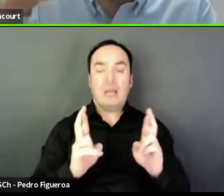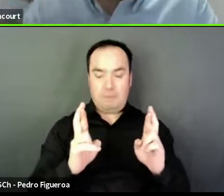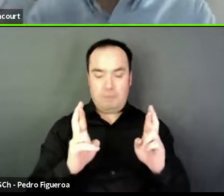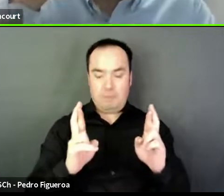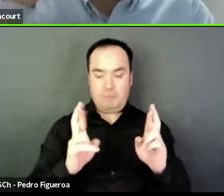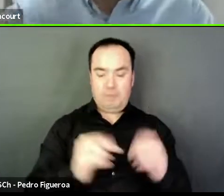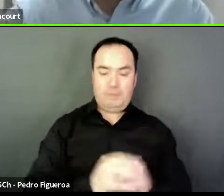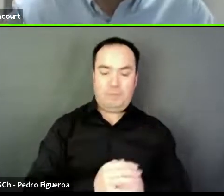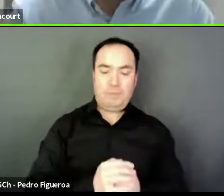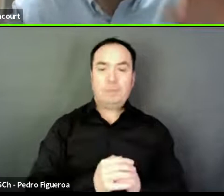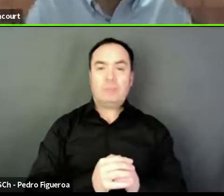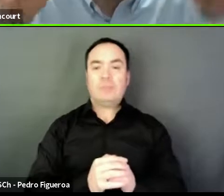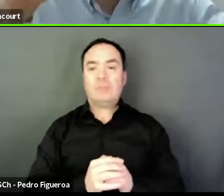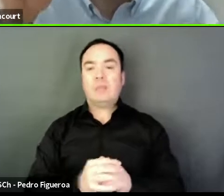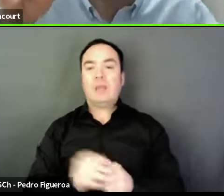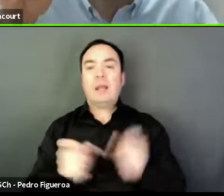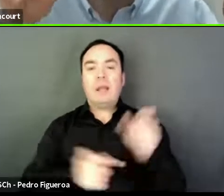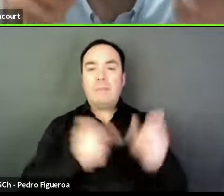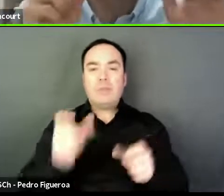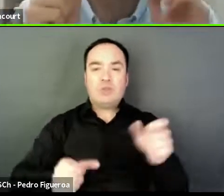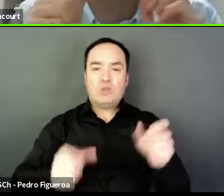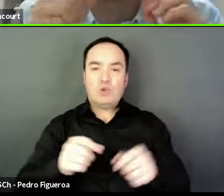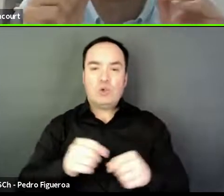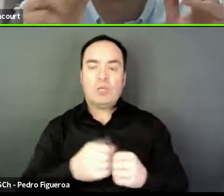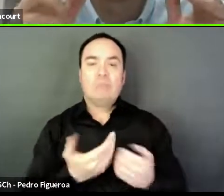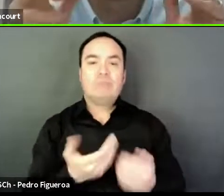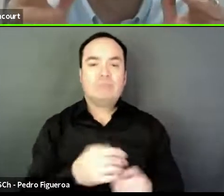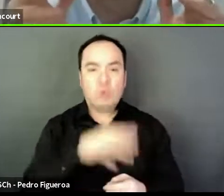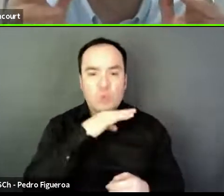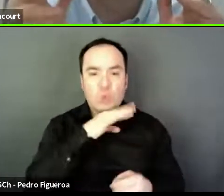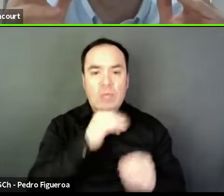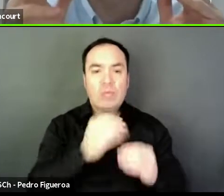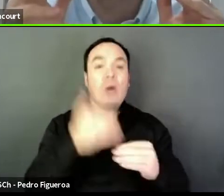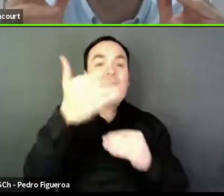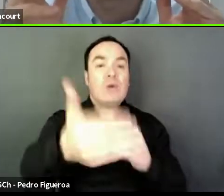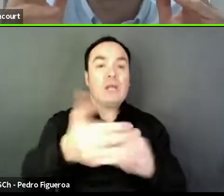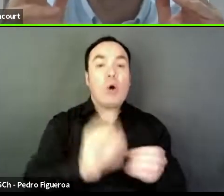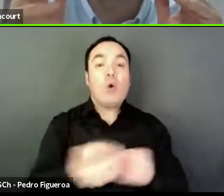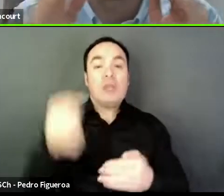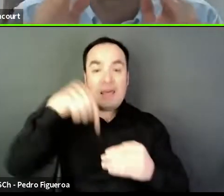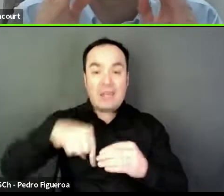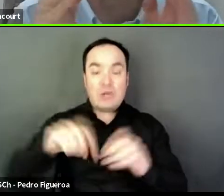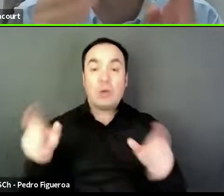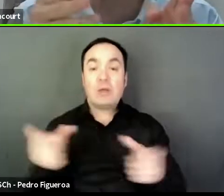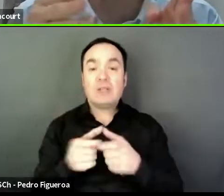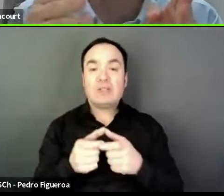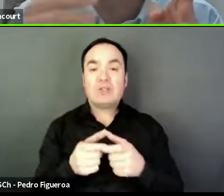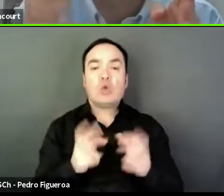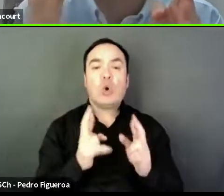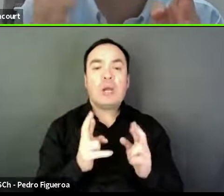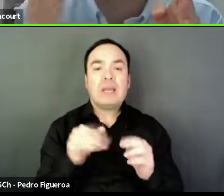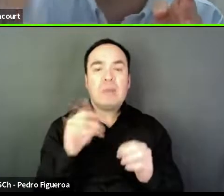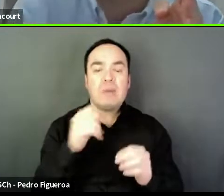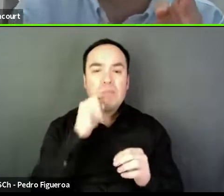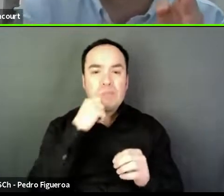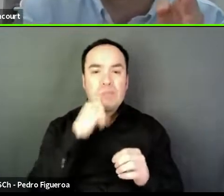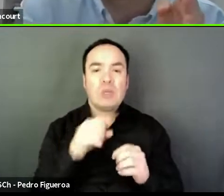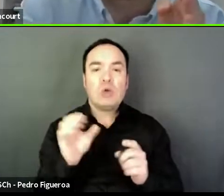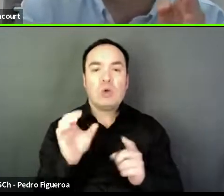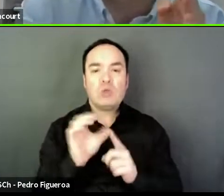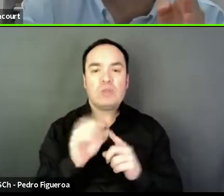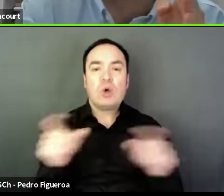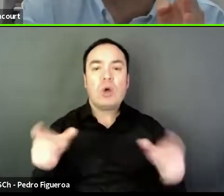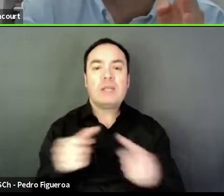de las personas usuarias o las personas internas la organización ojalá alguien más que una organización que sirve